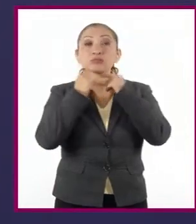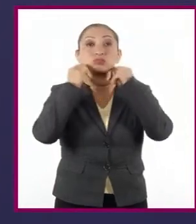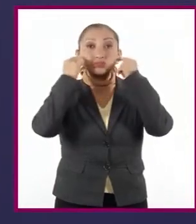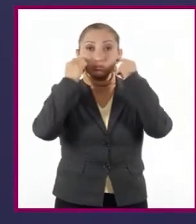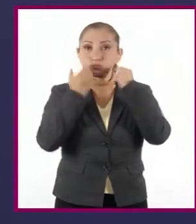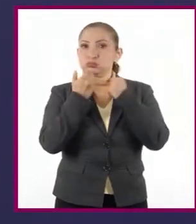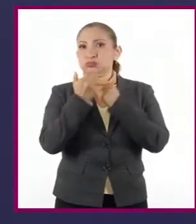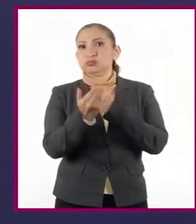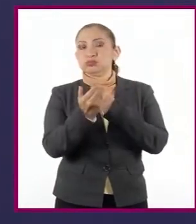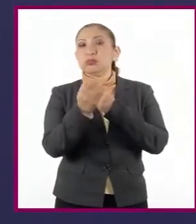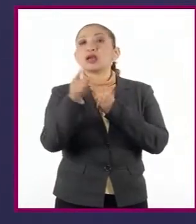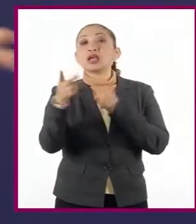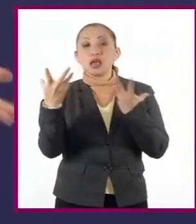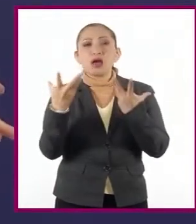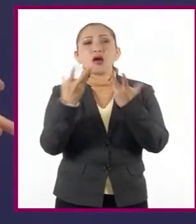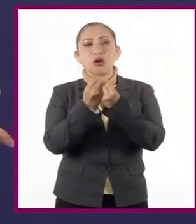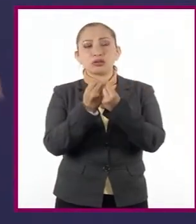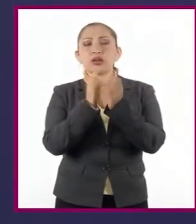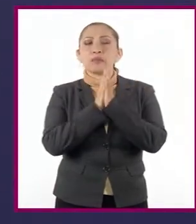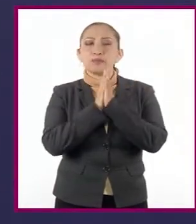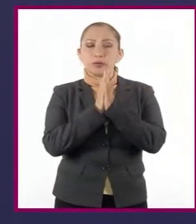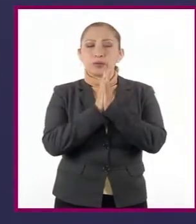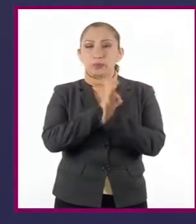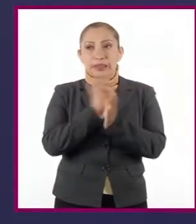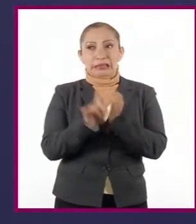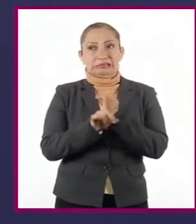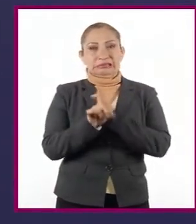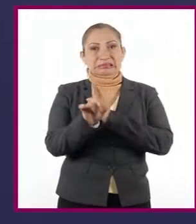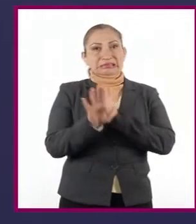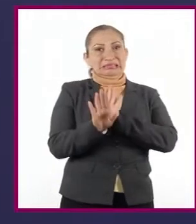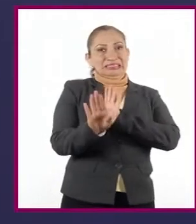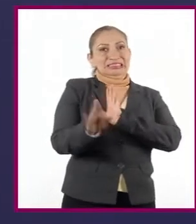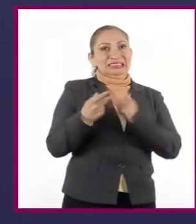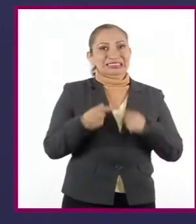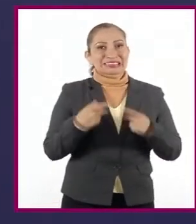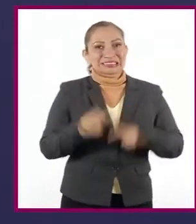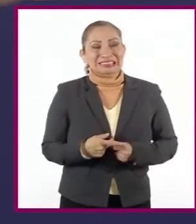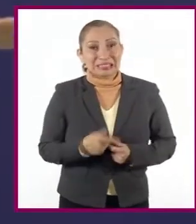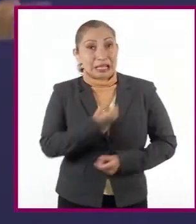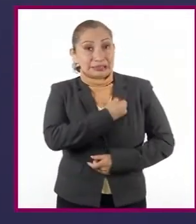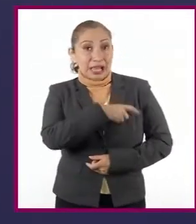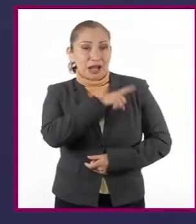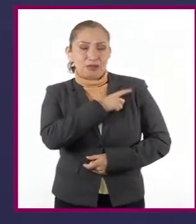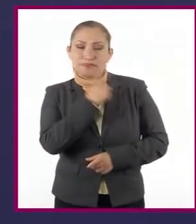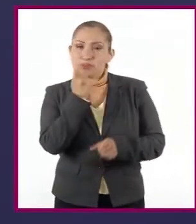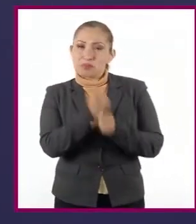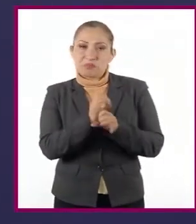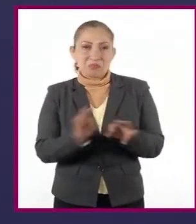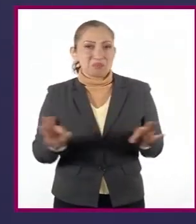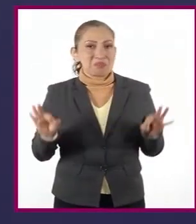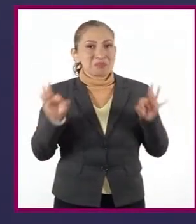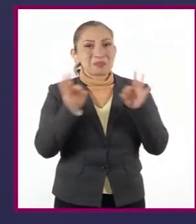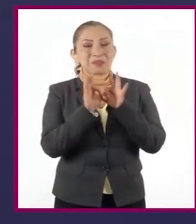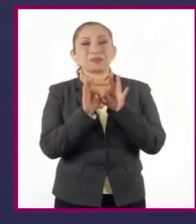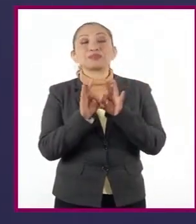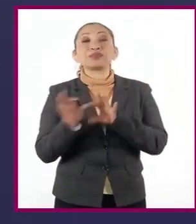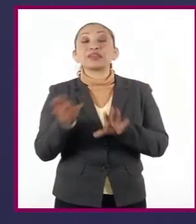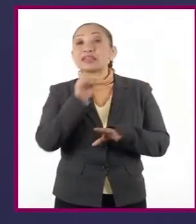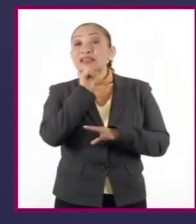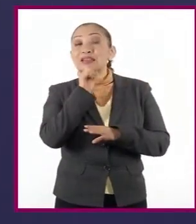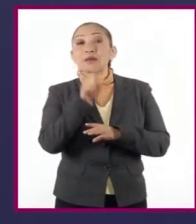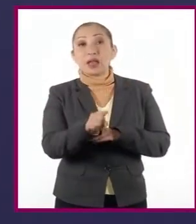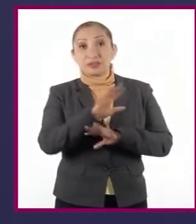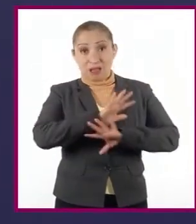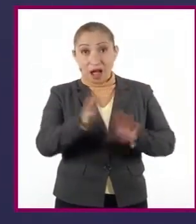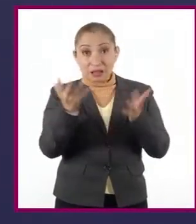boca, y aunque juntos, guardar y pedir la sana distancia. La salud es lo primero. Además,